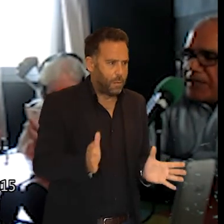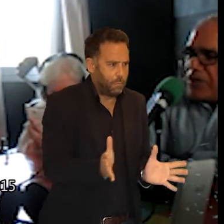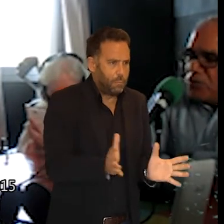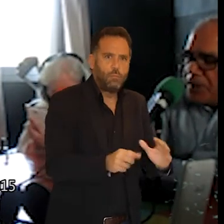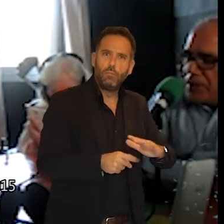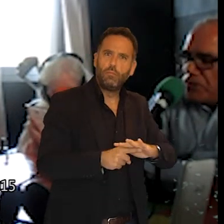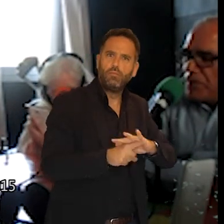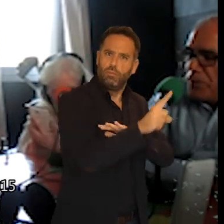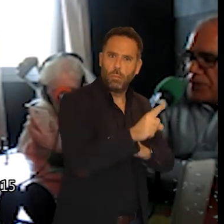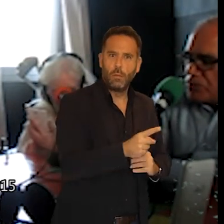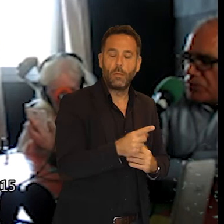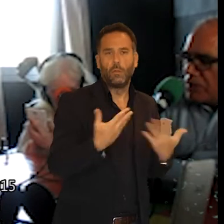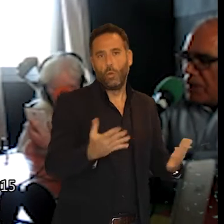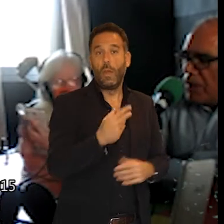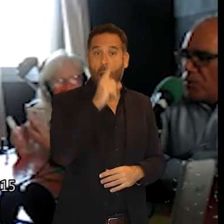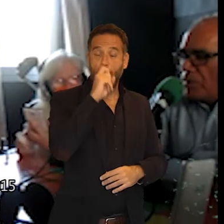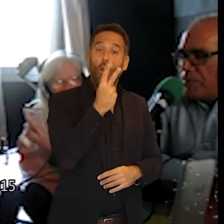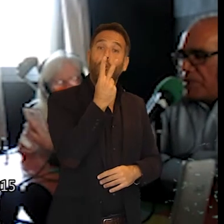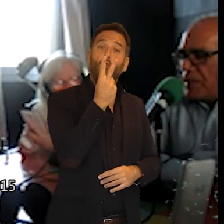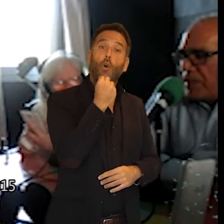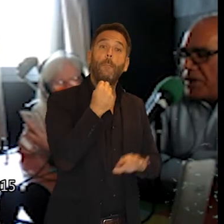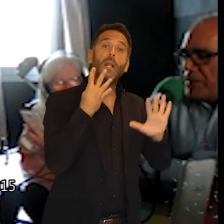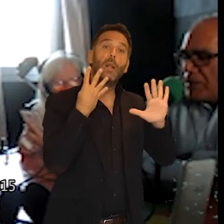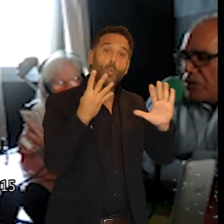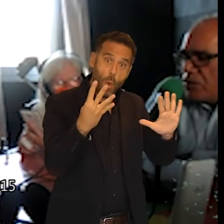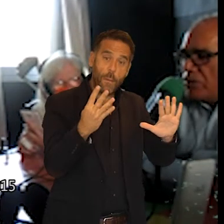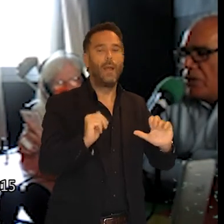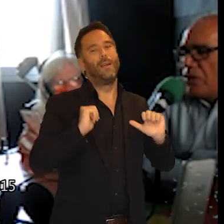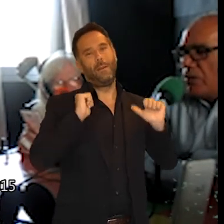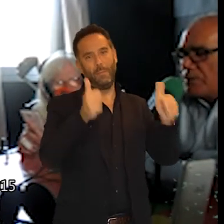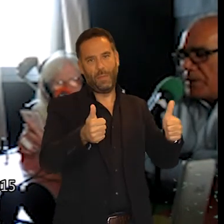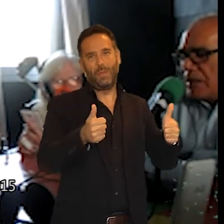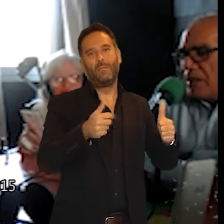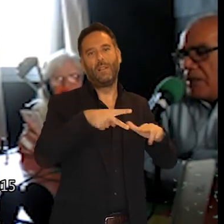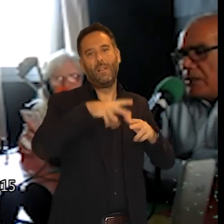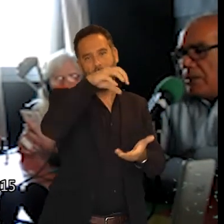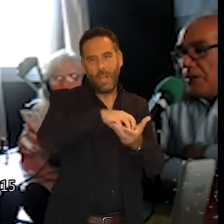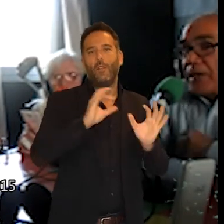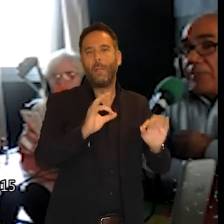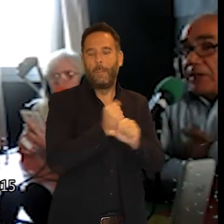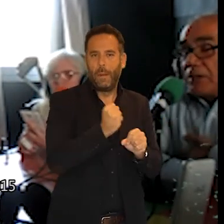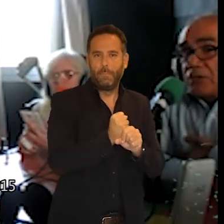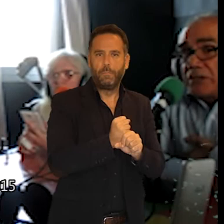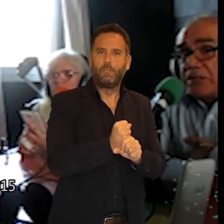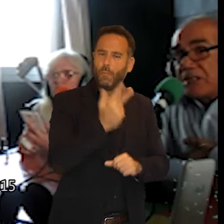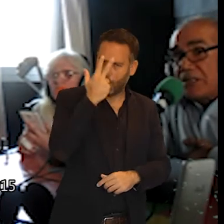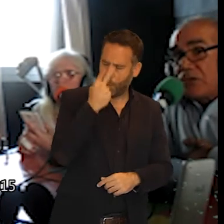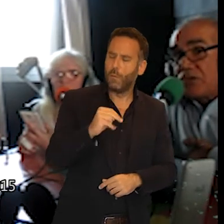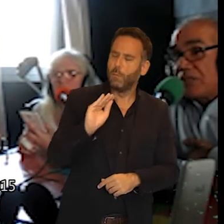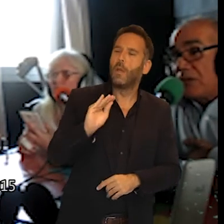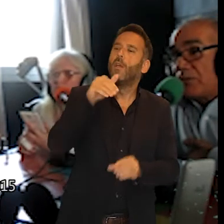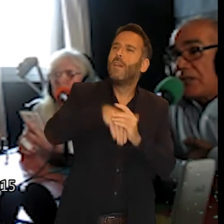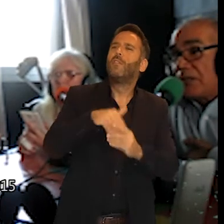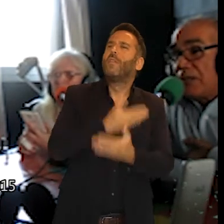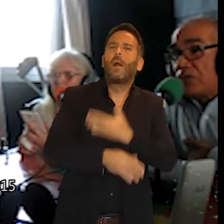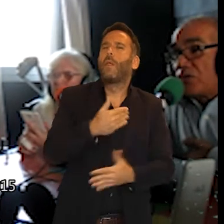en el año 2009, empezamos la andadura del Centro, uh-huh, Especial de Empleo. ¿Y qué tipo de discapacidades tenéis? Todas.